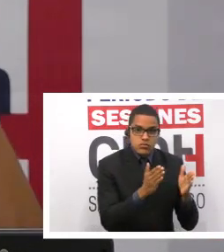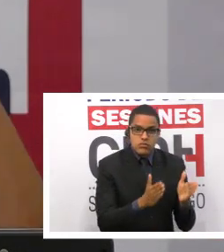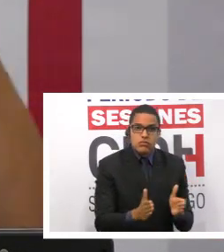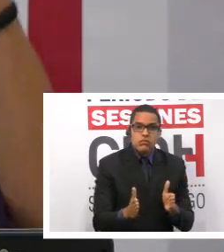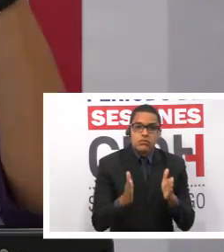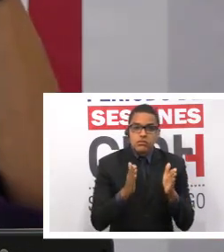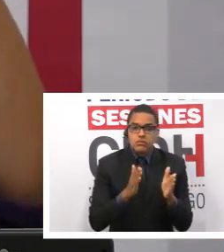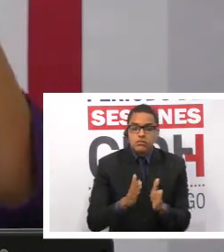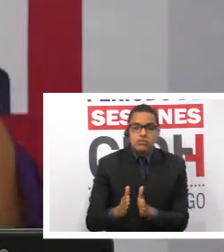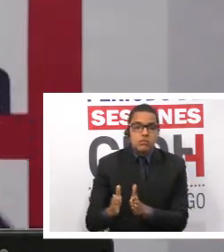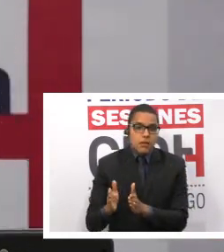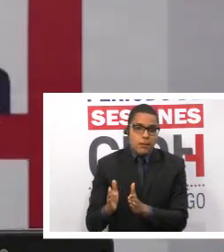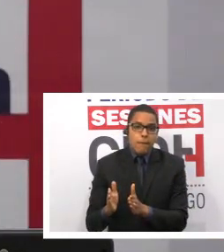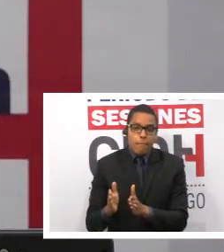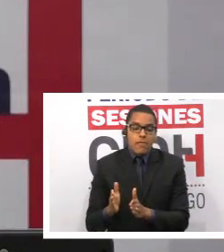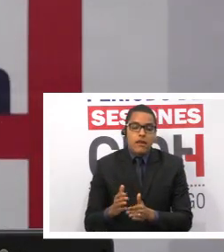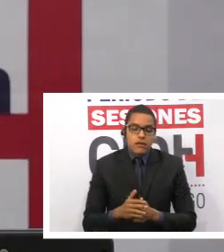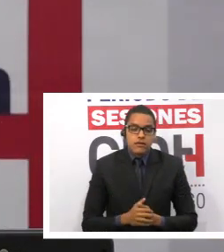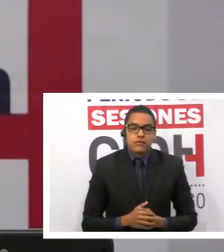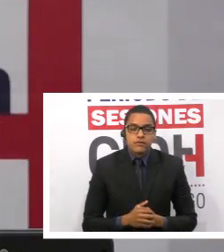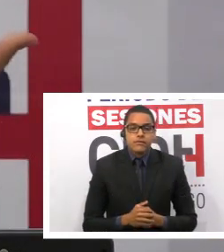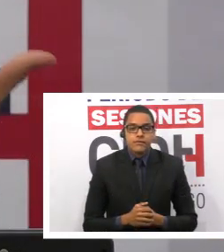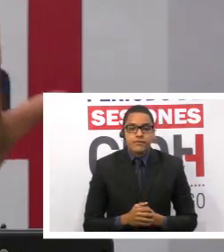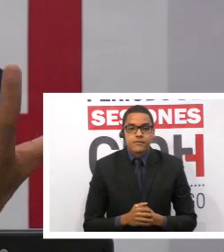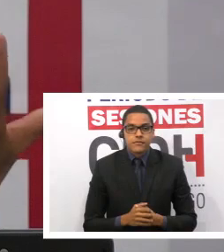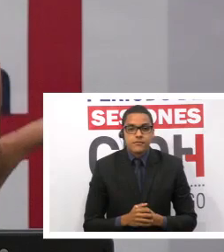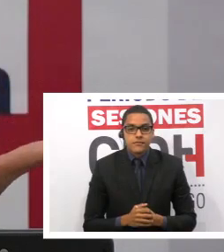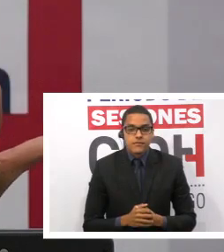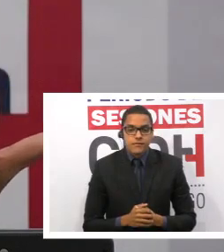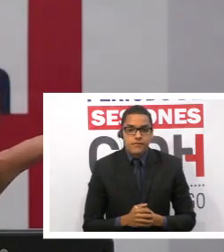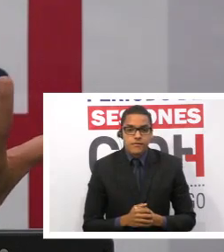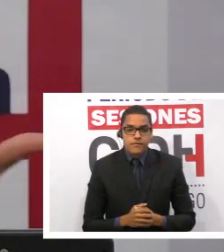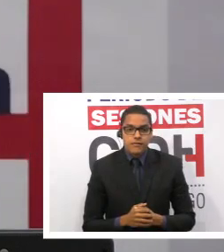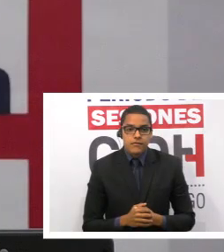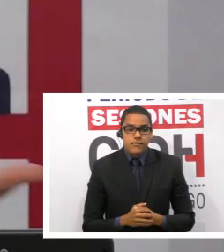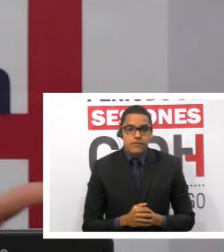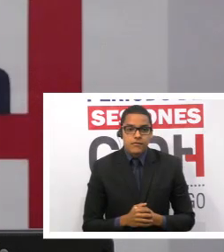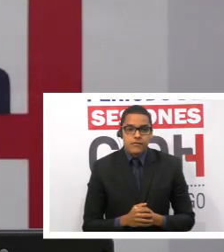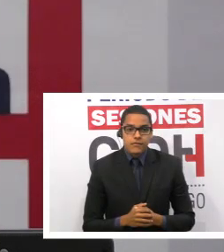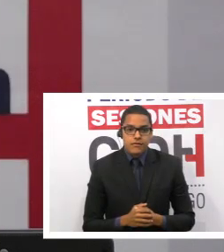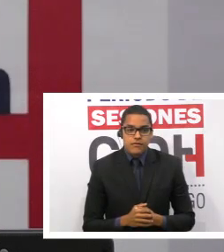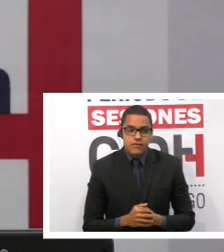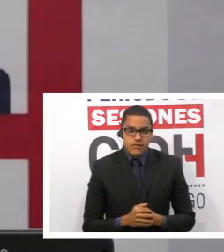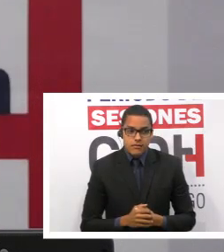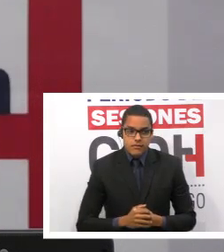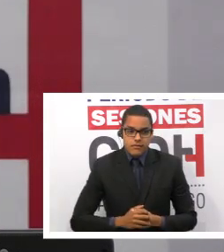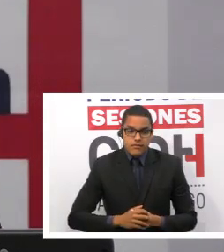guantes austerity forwards a su hija